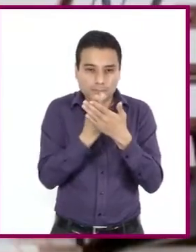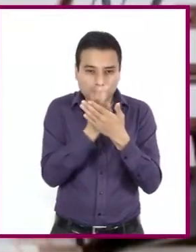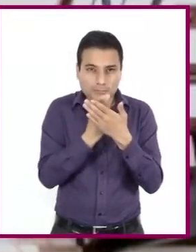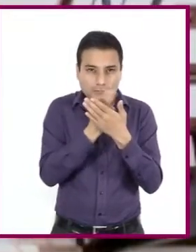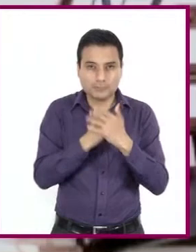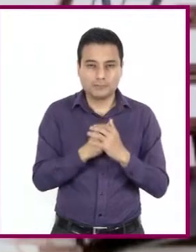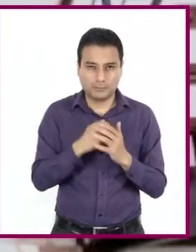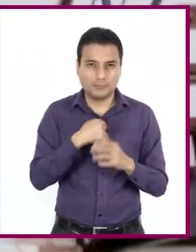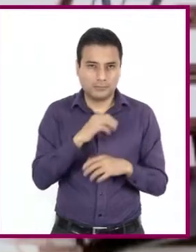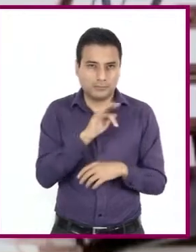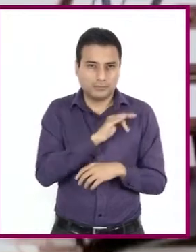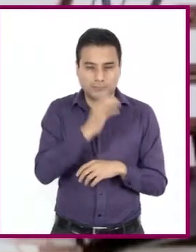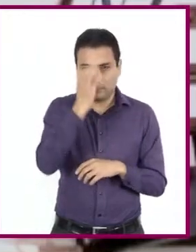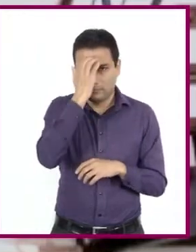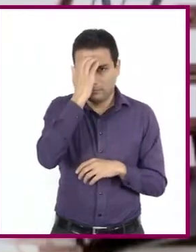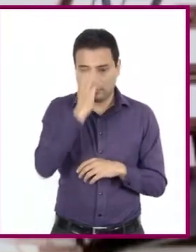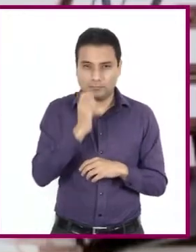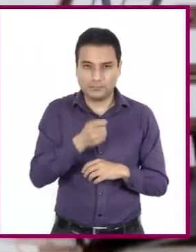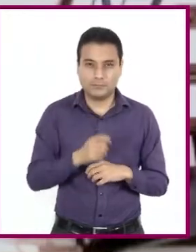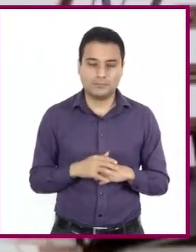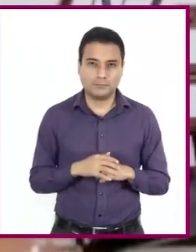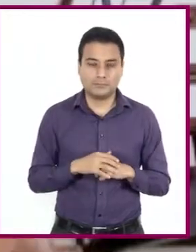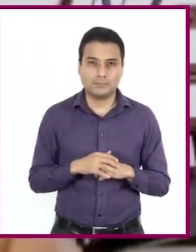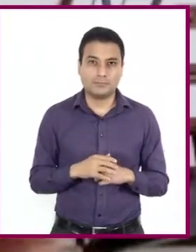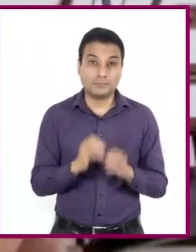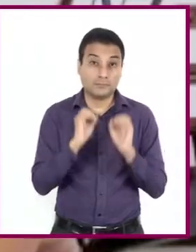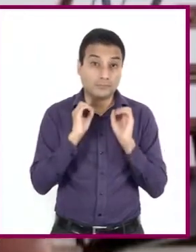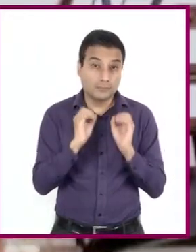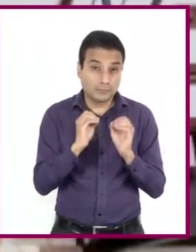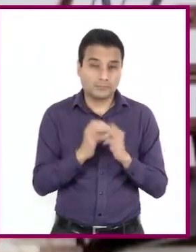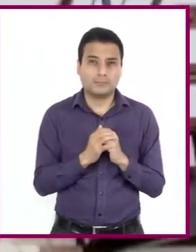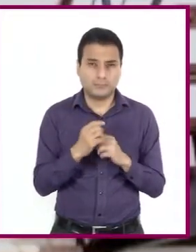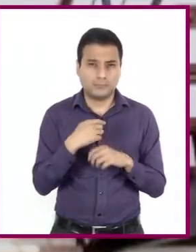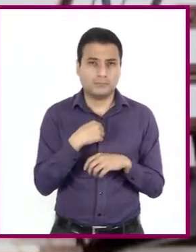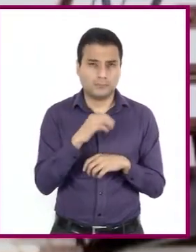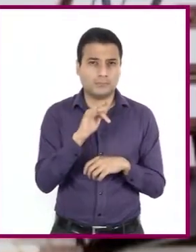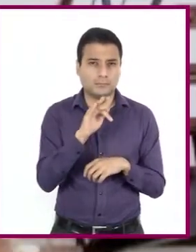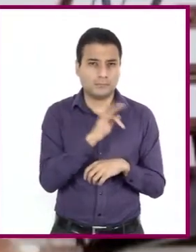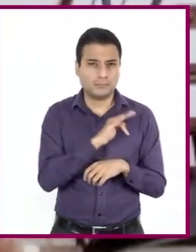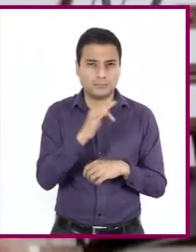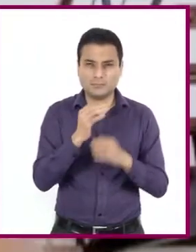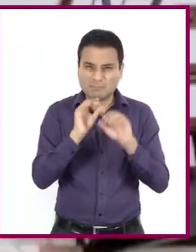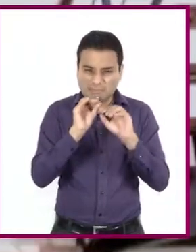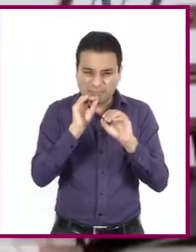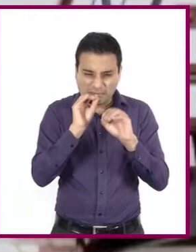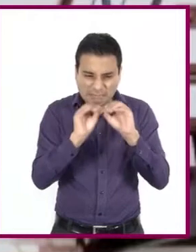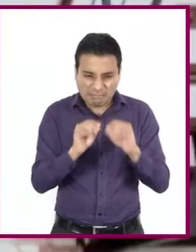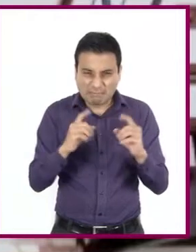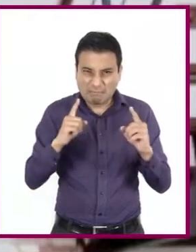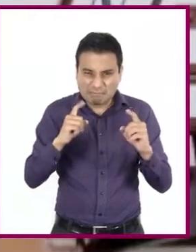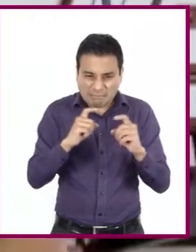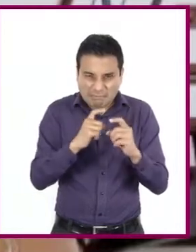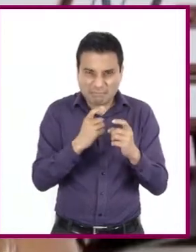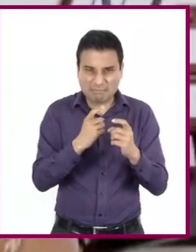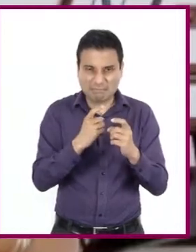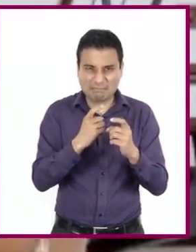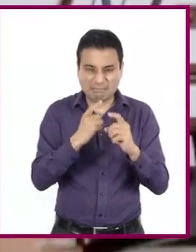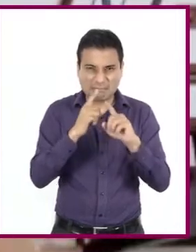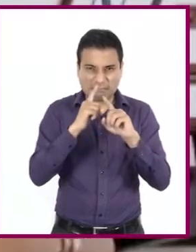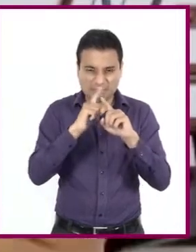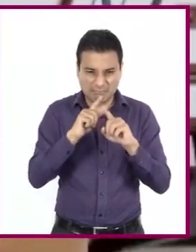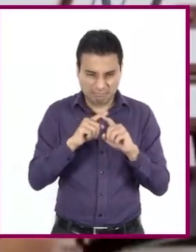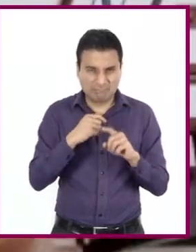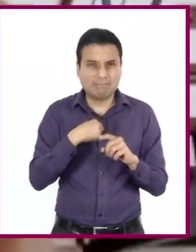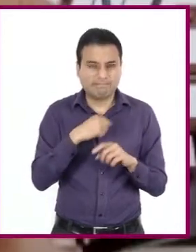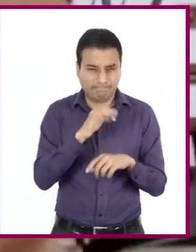o menos claramente, o hacerla justamente intencionalmente complicada, que nos cueste leer, pero no porque tenemos un problema de vista,